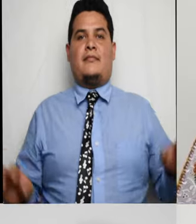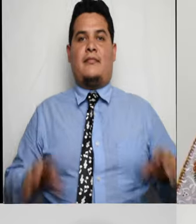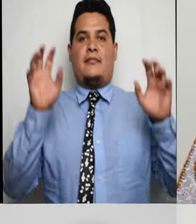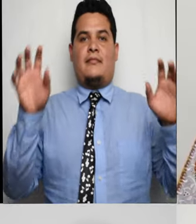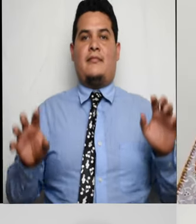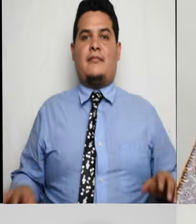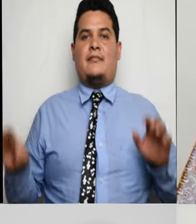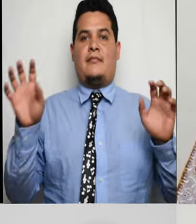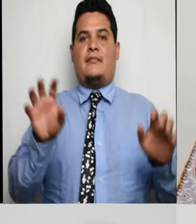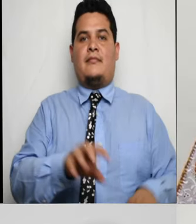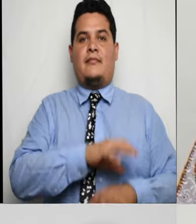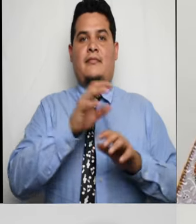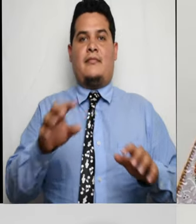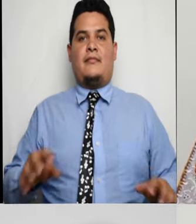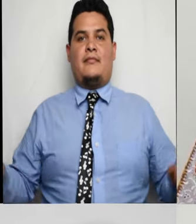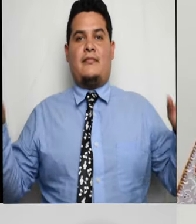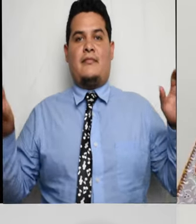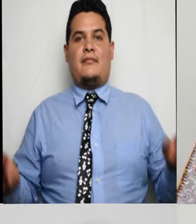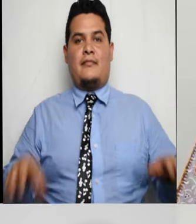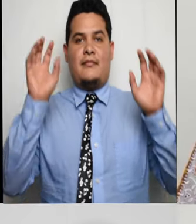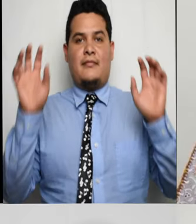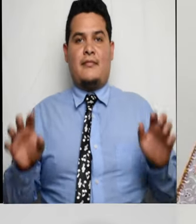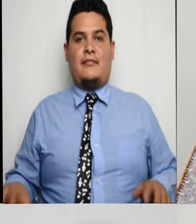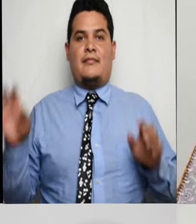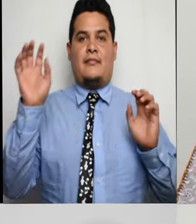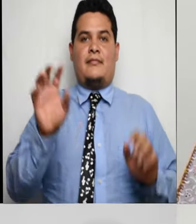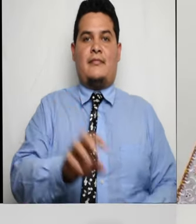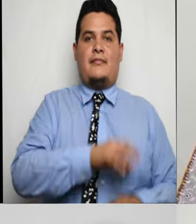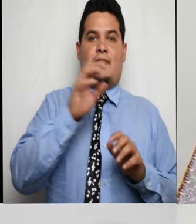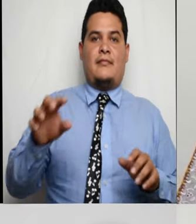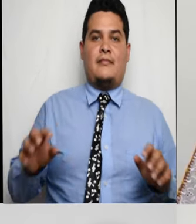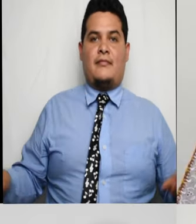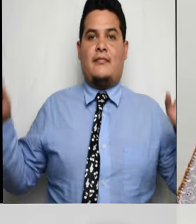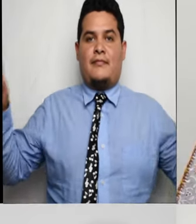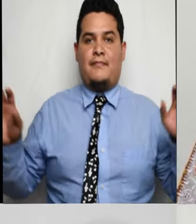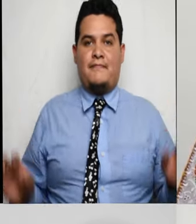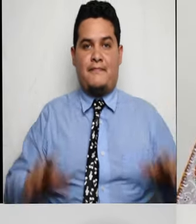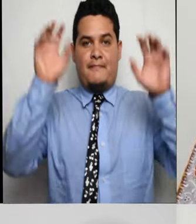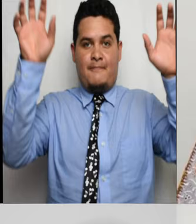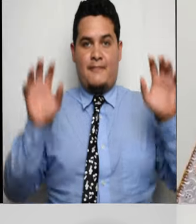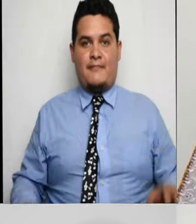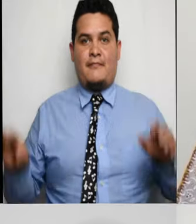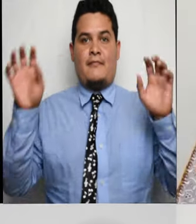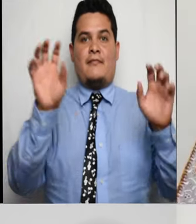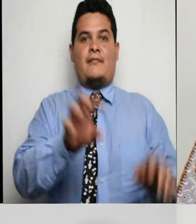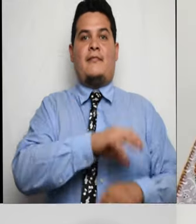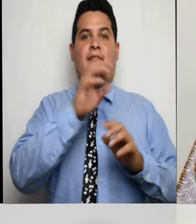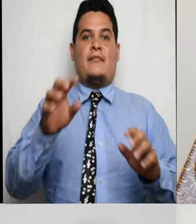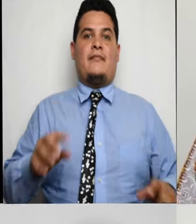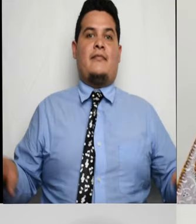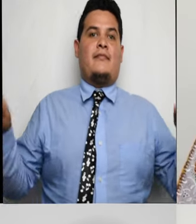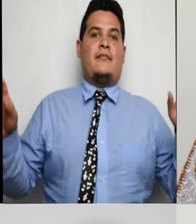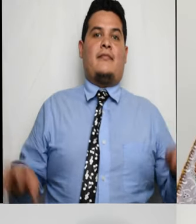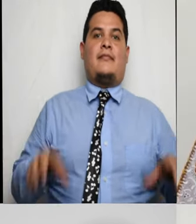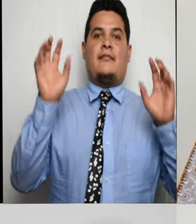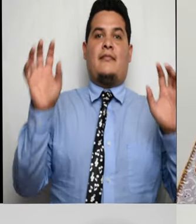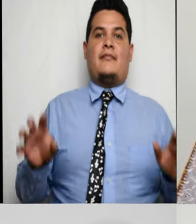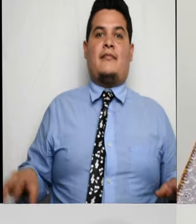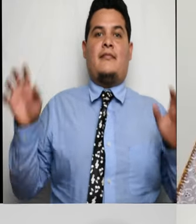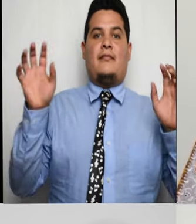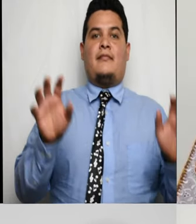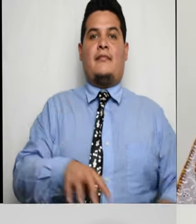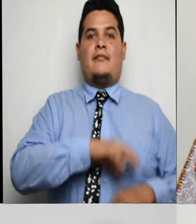día encendidos en patrio ardimiento y lograron sin